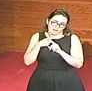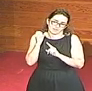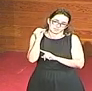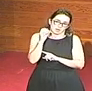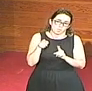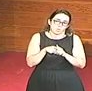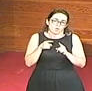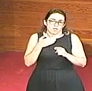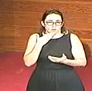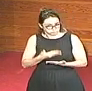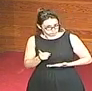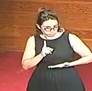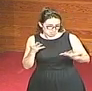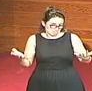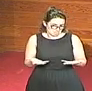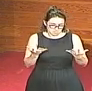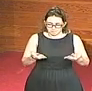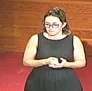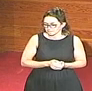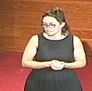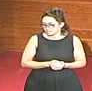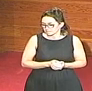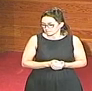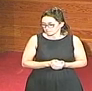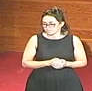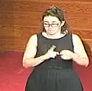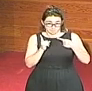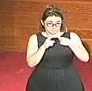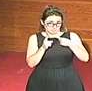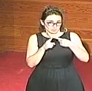amena, ¿no? Por un lado, tenemos un vacío legal.